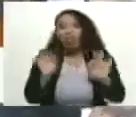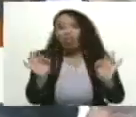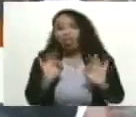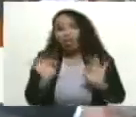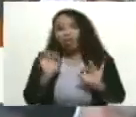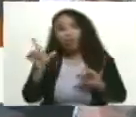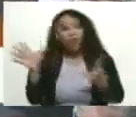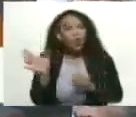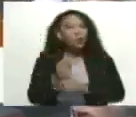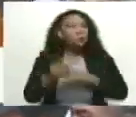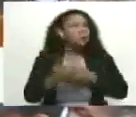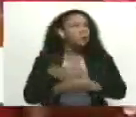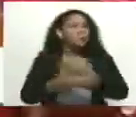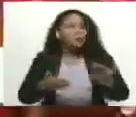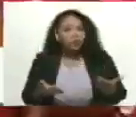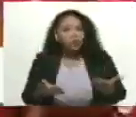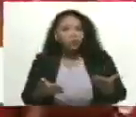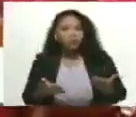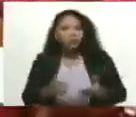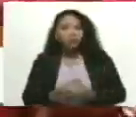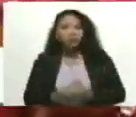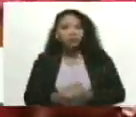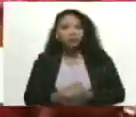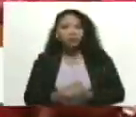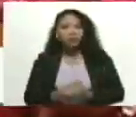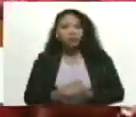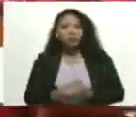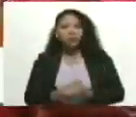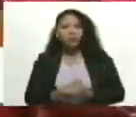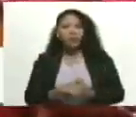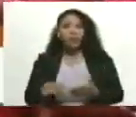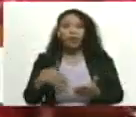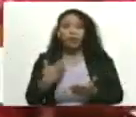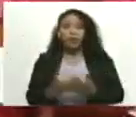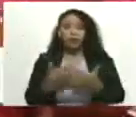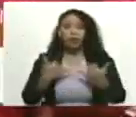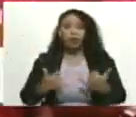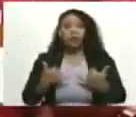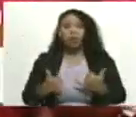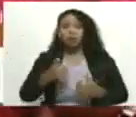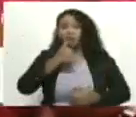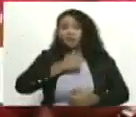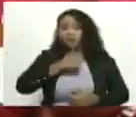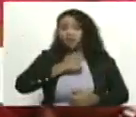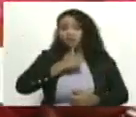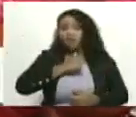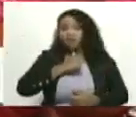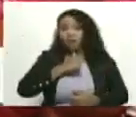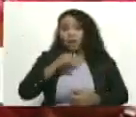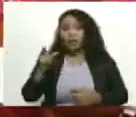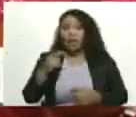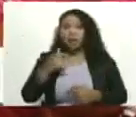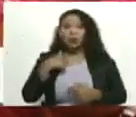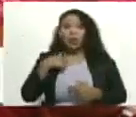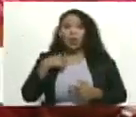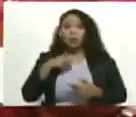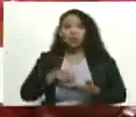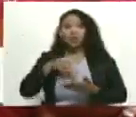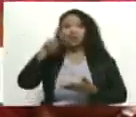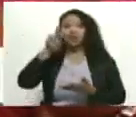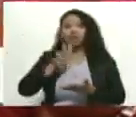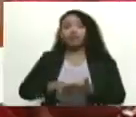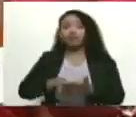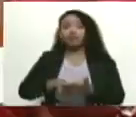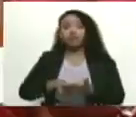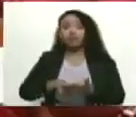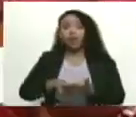logra, todo lo que hemos logrado hasta ahora, resistir. Pero no es una resistencia de esa de que metieron un colchón en una, ¿cómo se llama?,